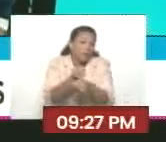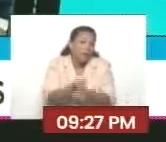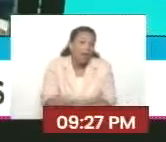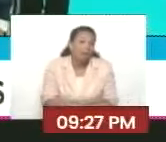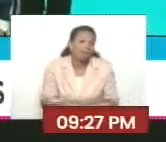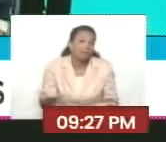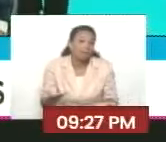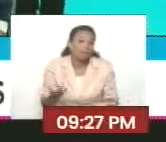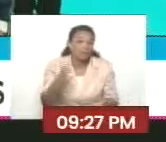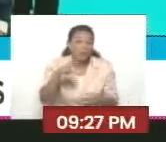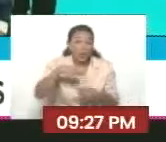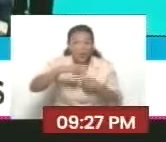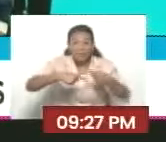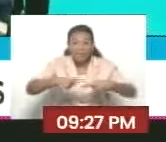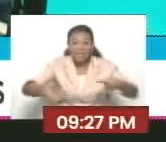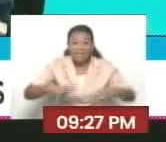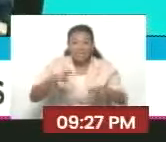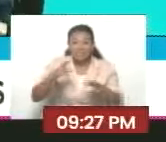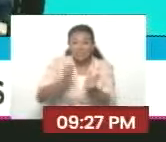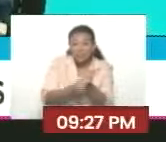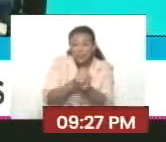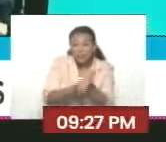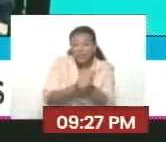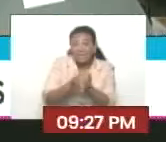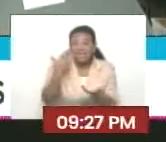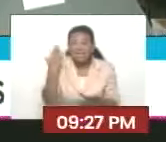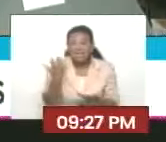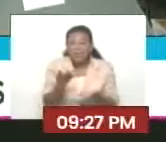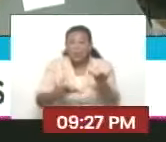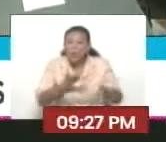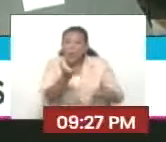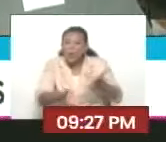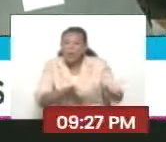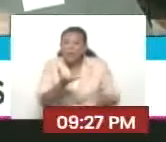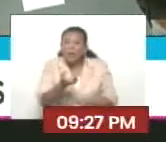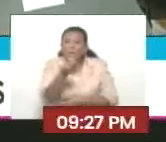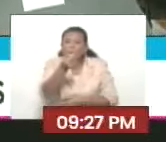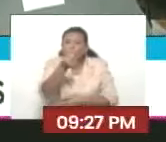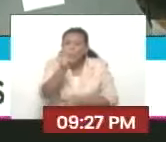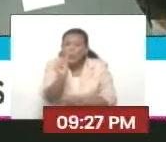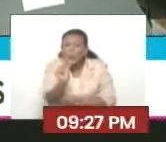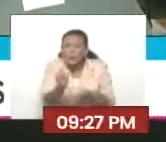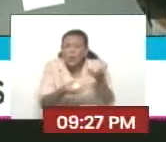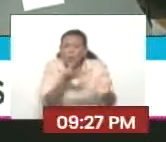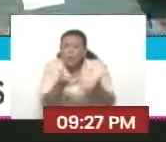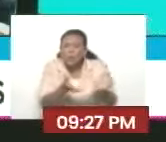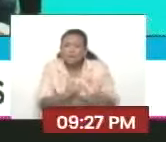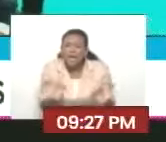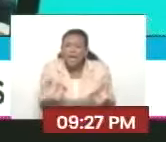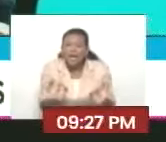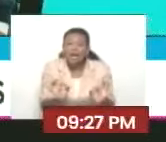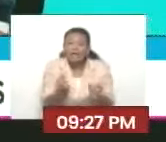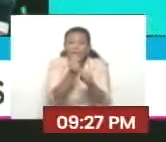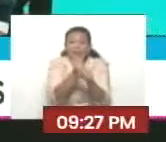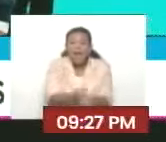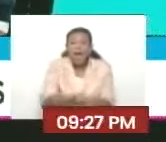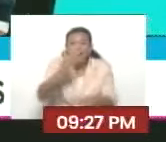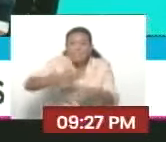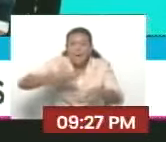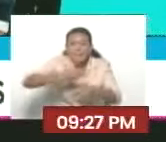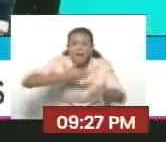Estamos esperando los tequeños y los golfeados. ¿Cuánto va a tardar eso? Ah, aquí estamos esperando para